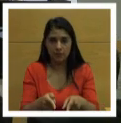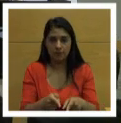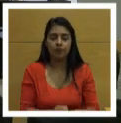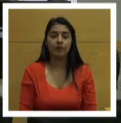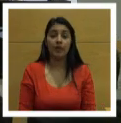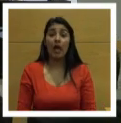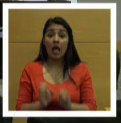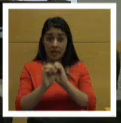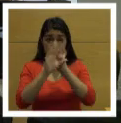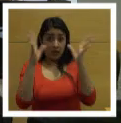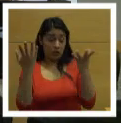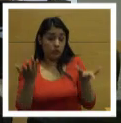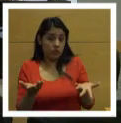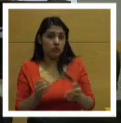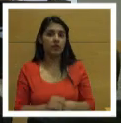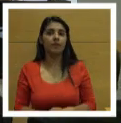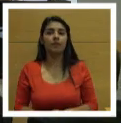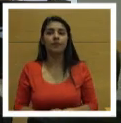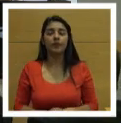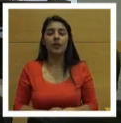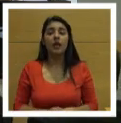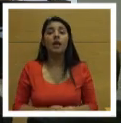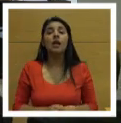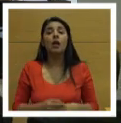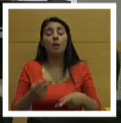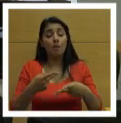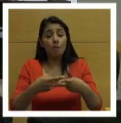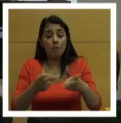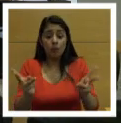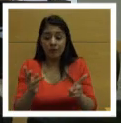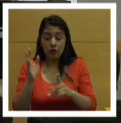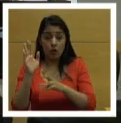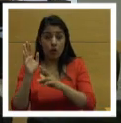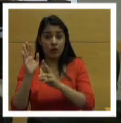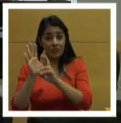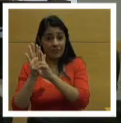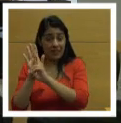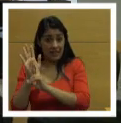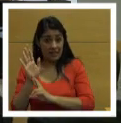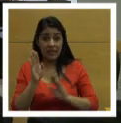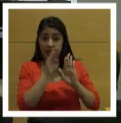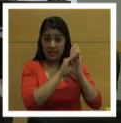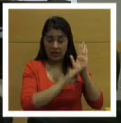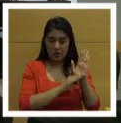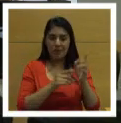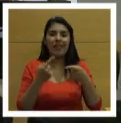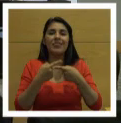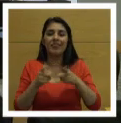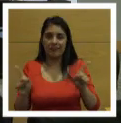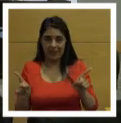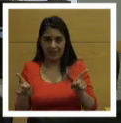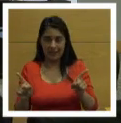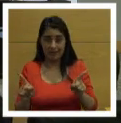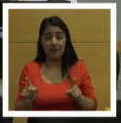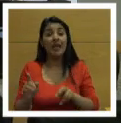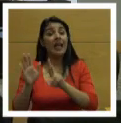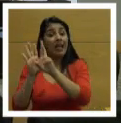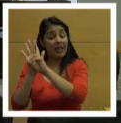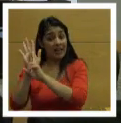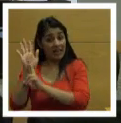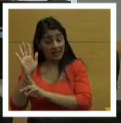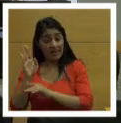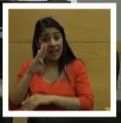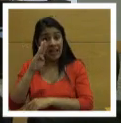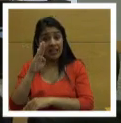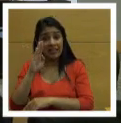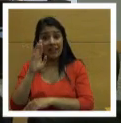Resulta claro entonces que el potencial público al cual se dirige uno y otro instrumento es diferente. Las reglas de Brasilia